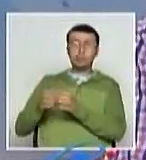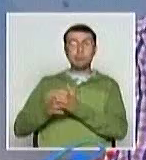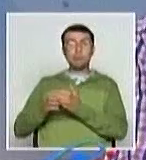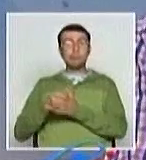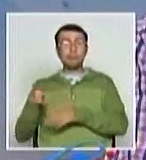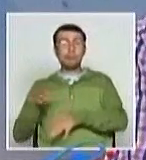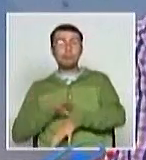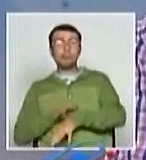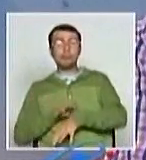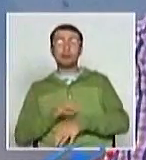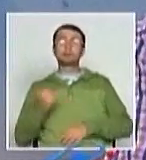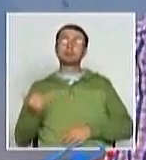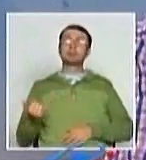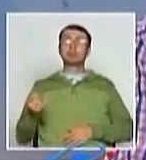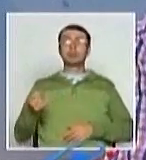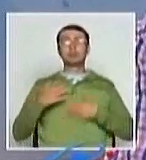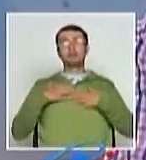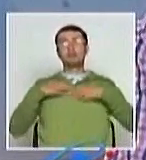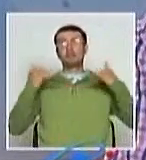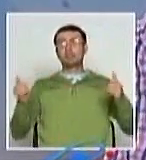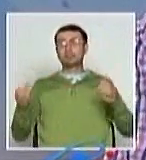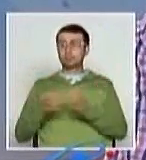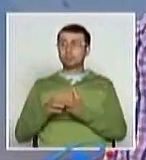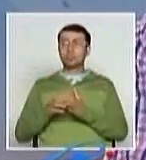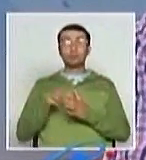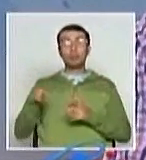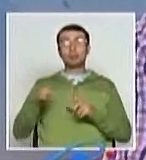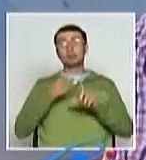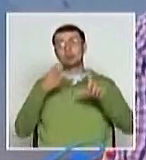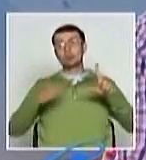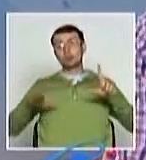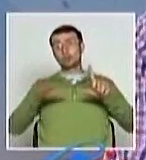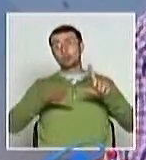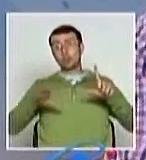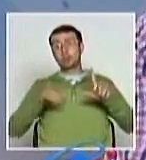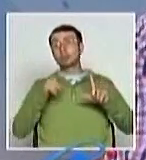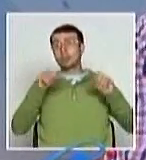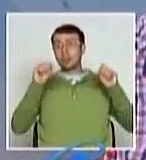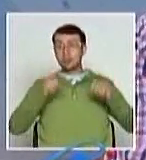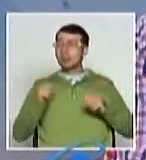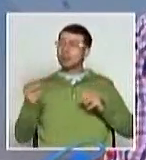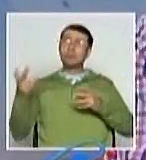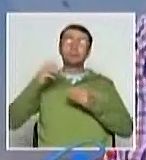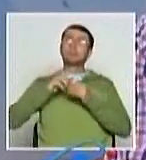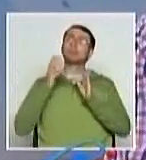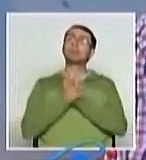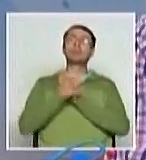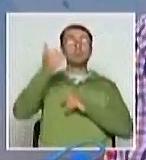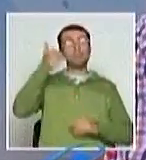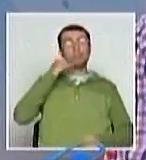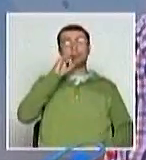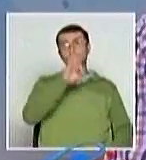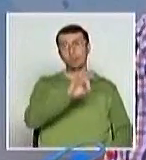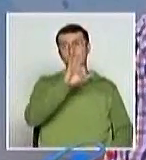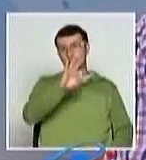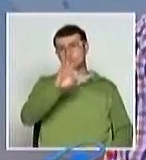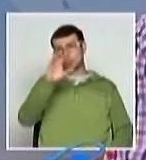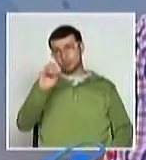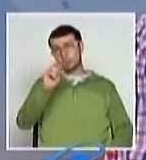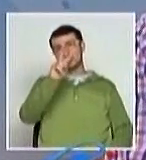médico y la clínica de la felicidad en la pradera en dos quebradas Y ustedes pueden tener mayores informes en el teléfono 330